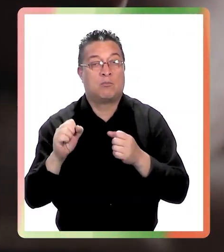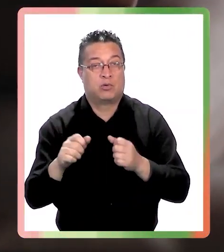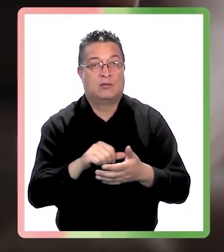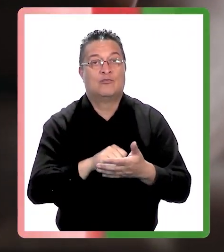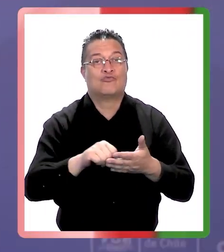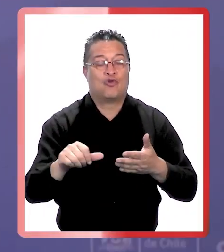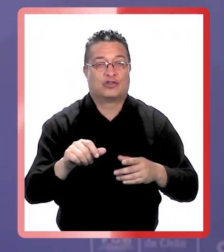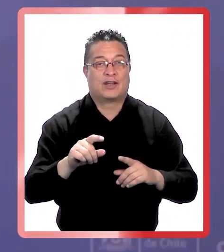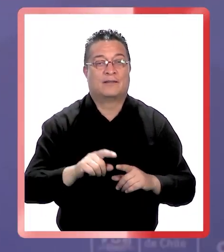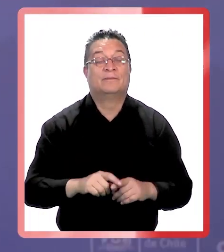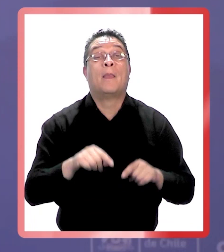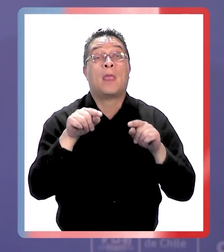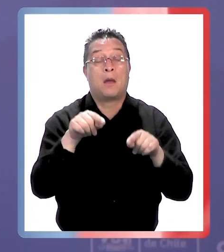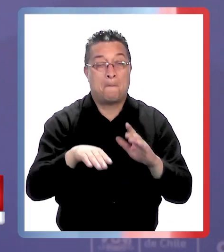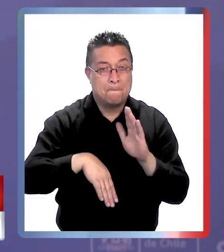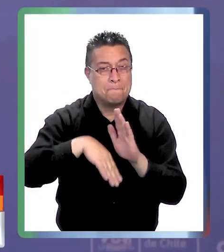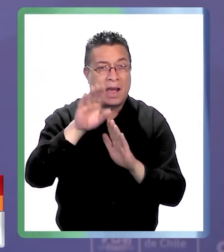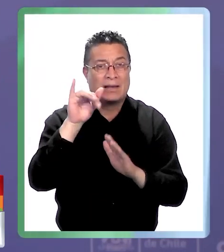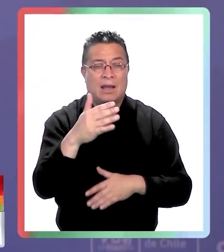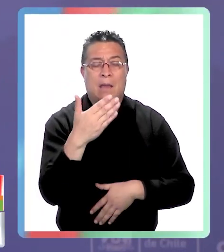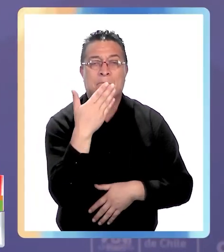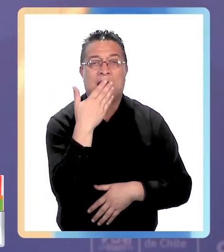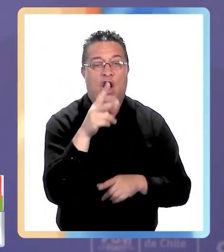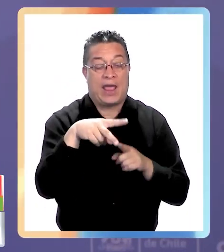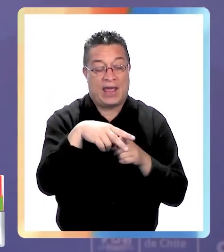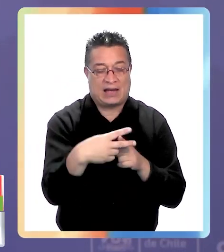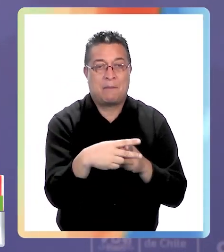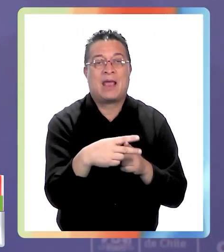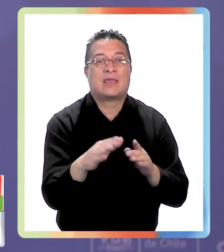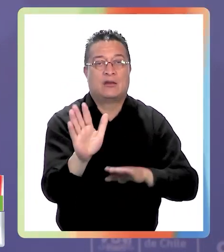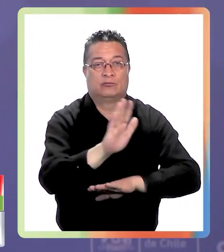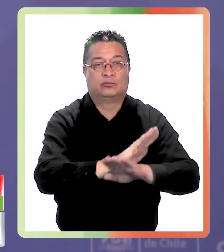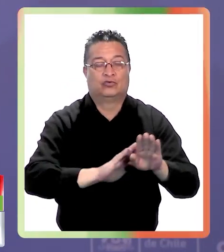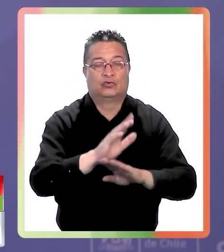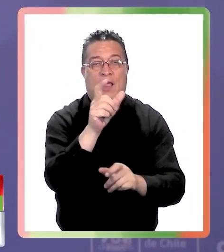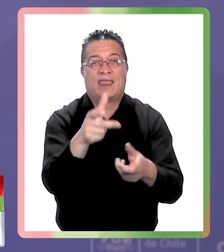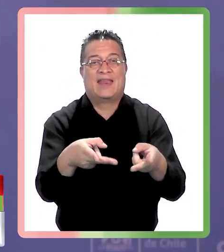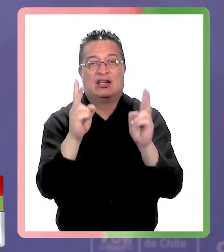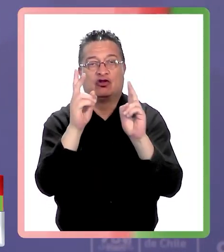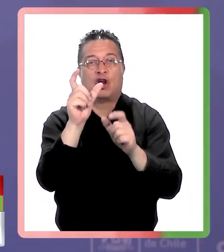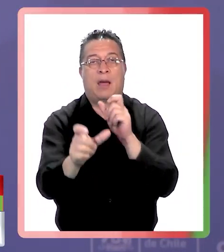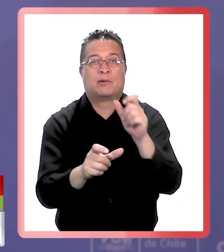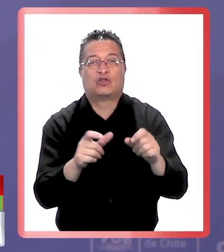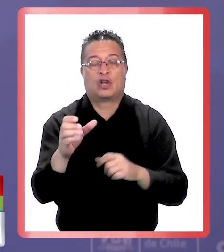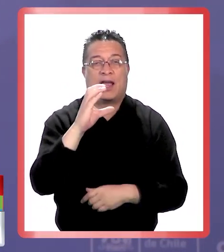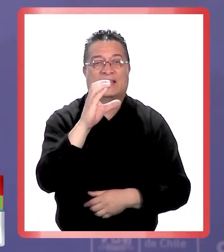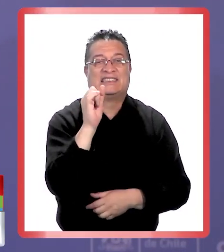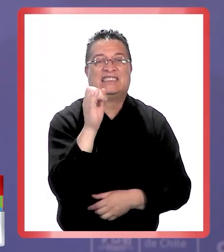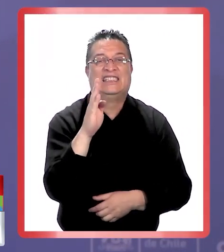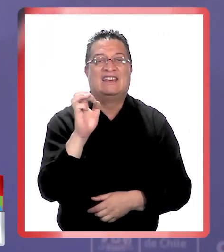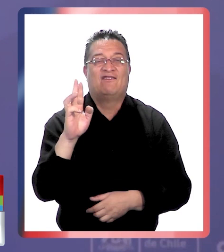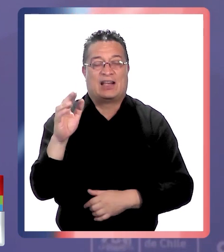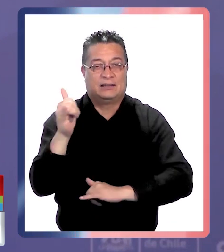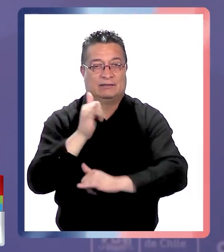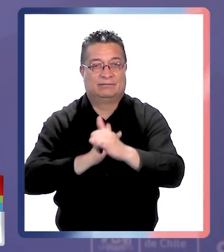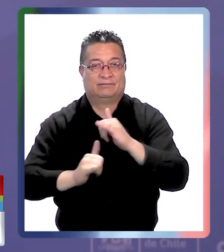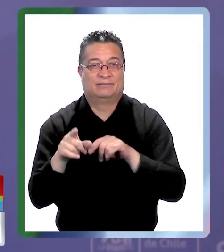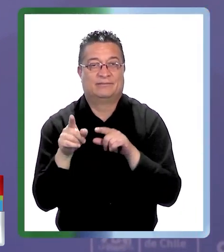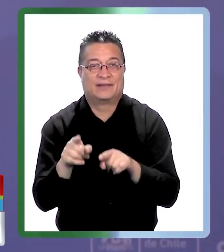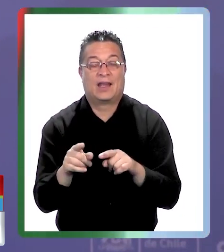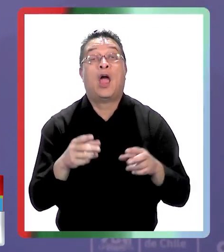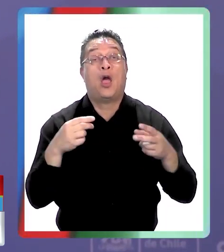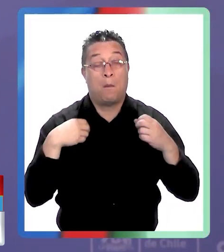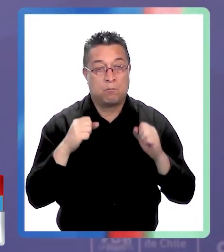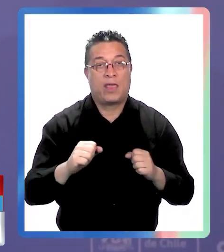pesos. Vamos a tener más y mejores herramientas para poder proteger los derechos de las personas en el ciberespacio.